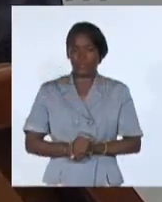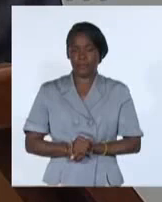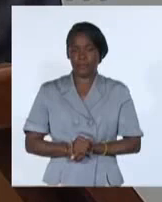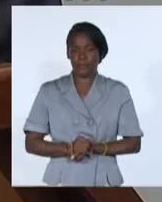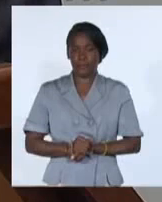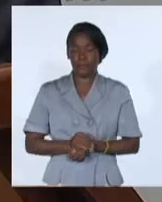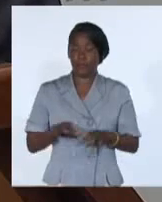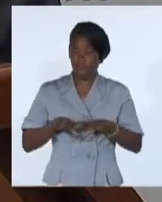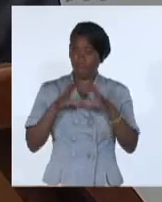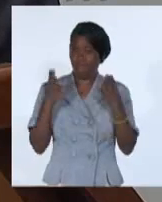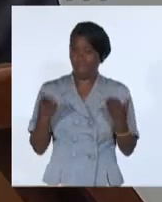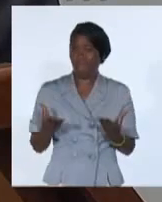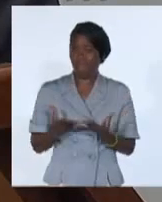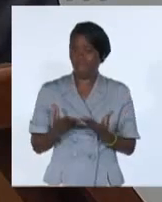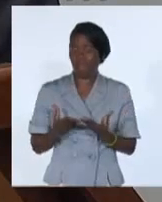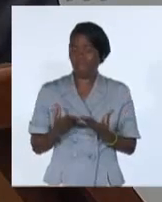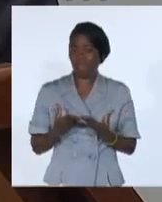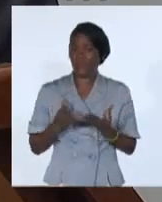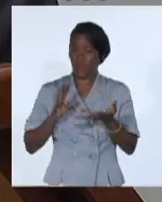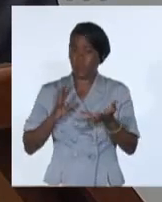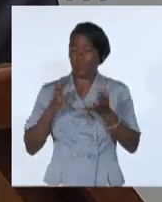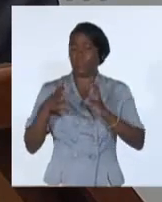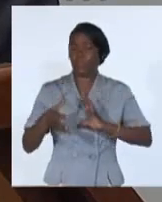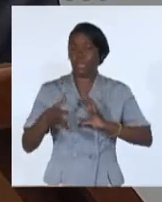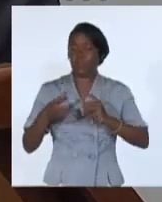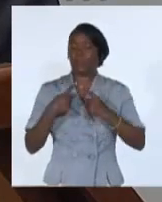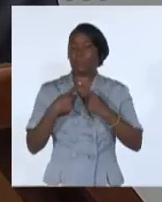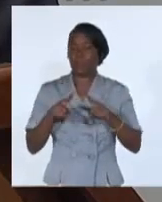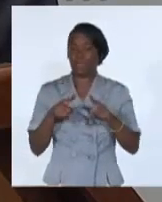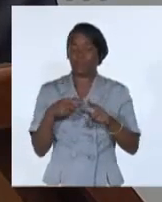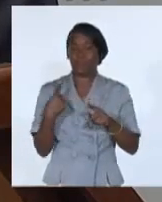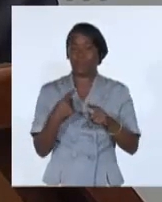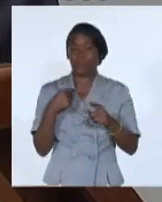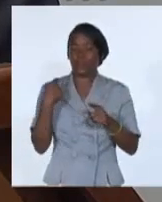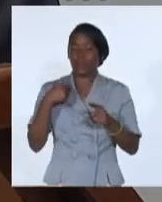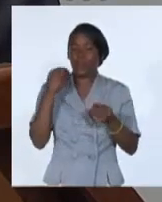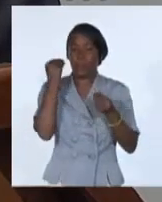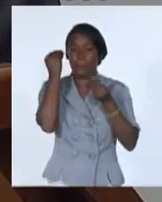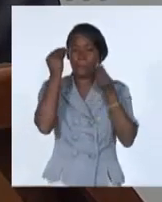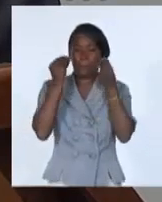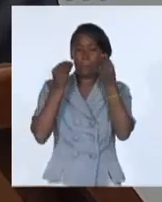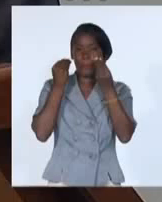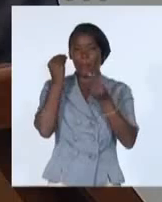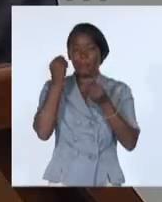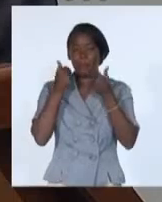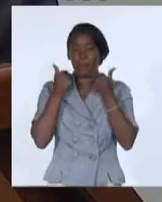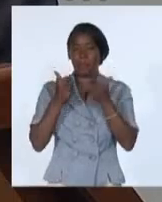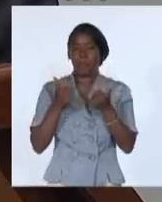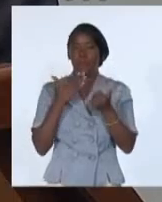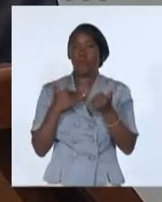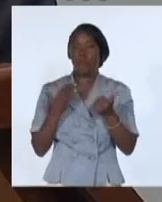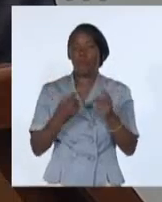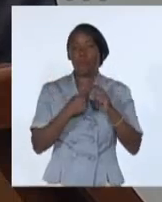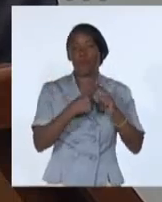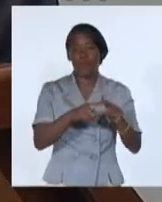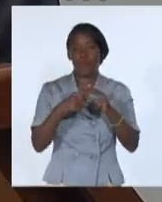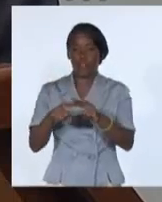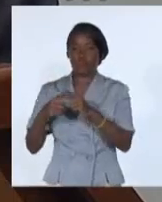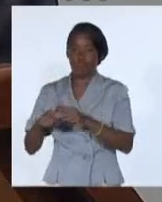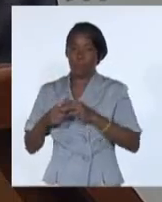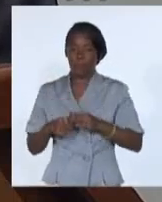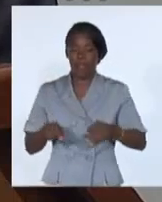mundial mantiene la interacción, pero hay mucha resistencia y a veces lleva tiempo,